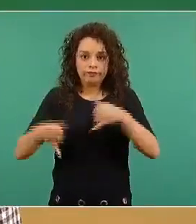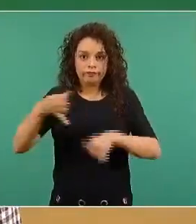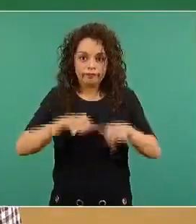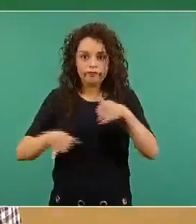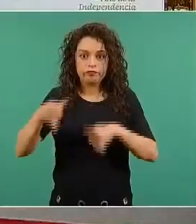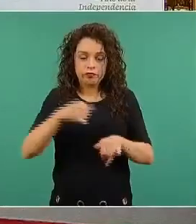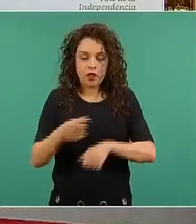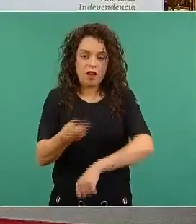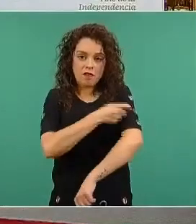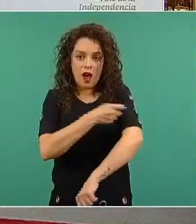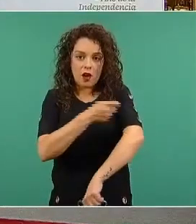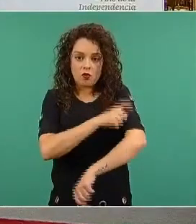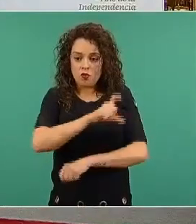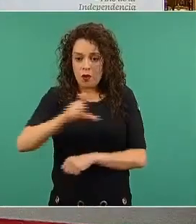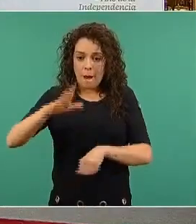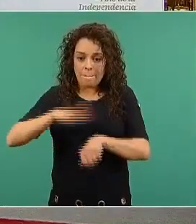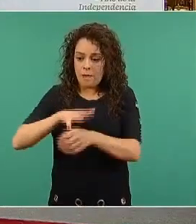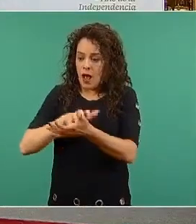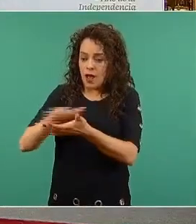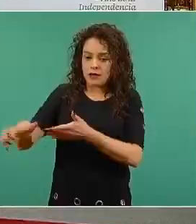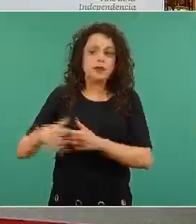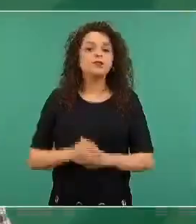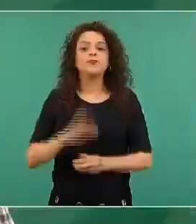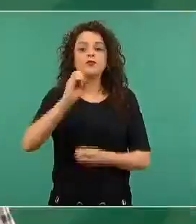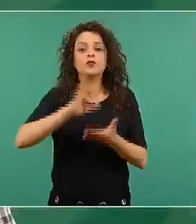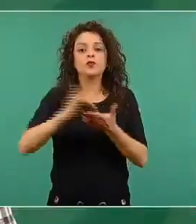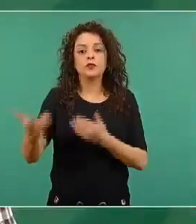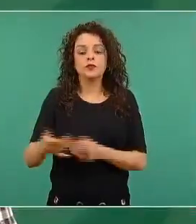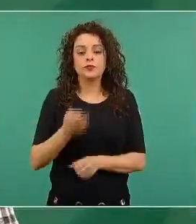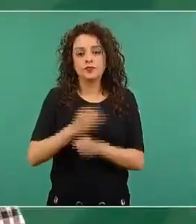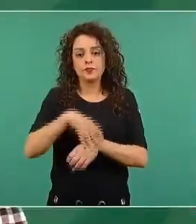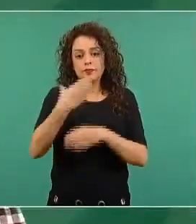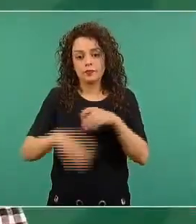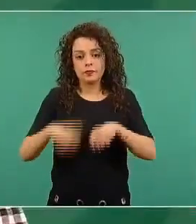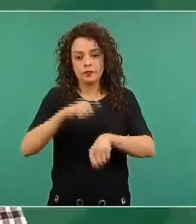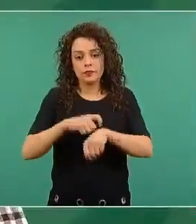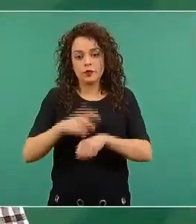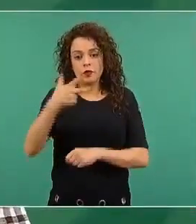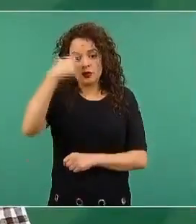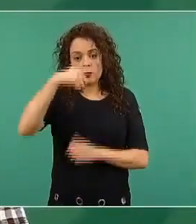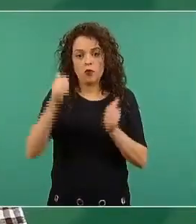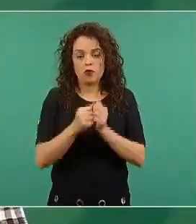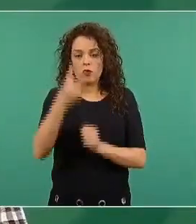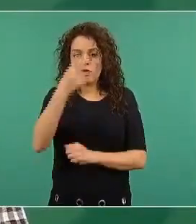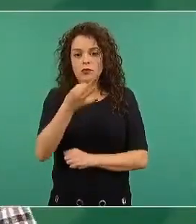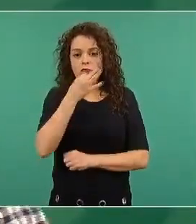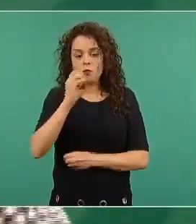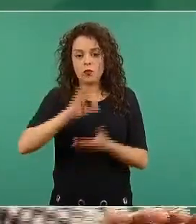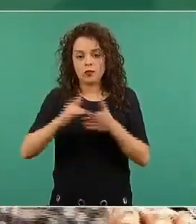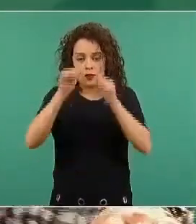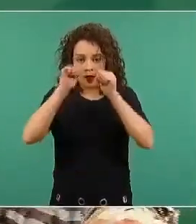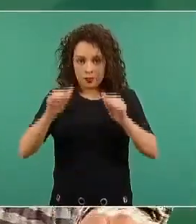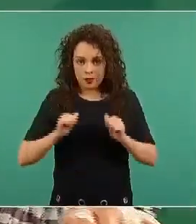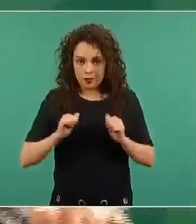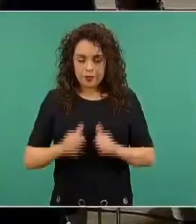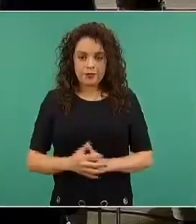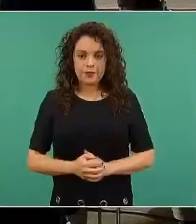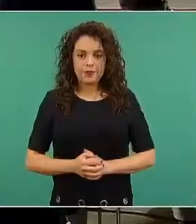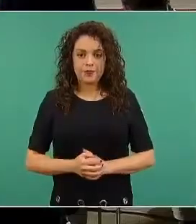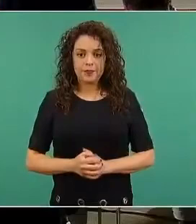escala. Muchas gracias. Aquí terminamos, son las 20:02. Muchas gracias por su atención.